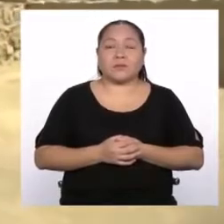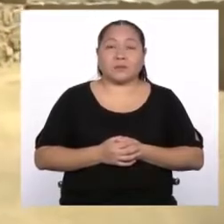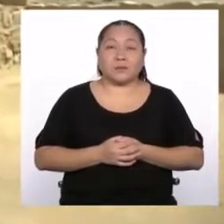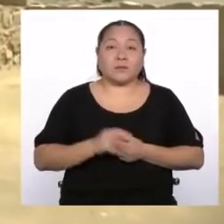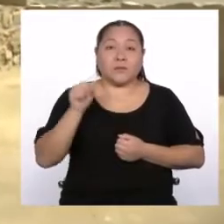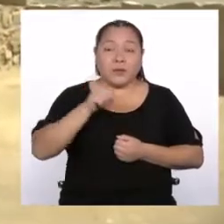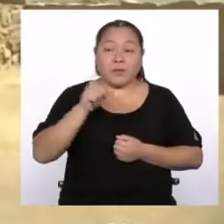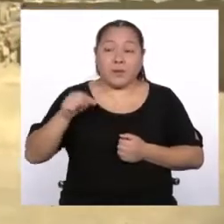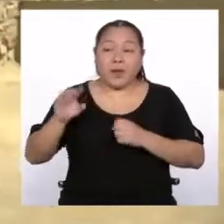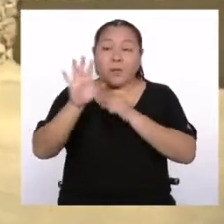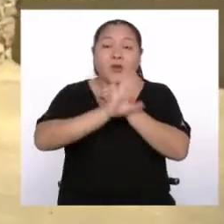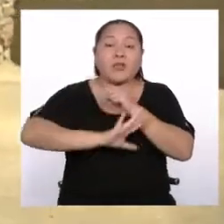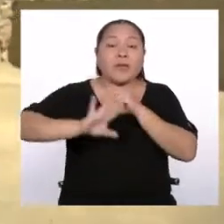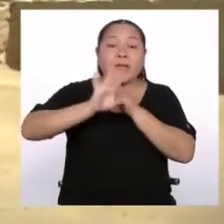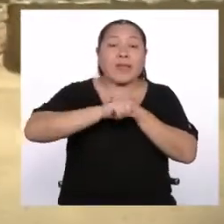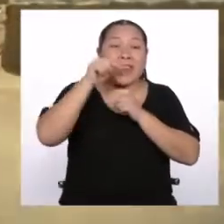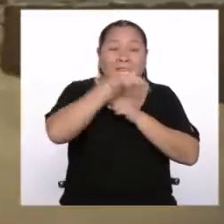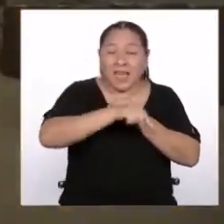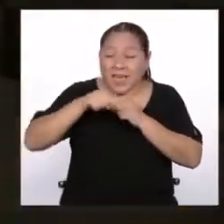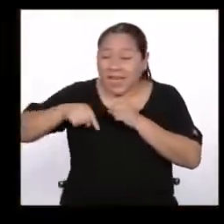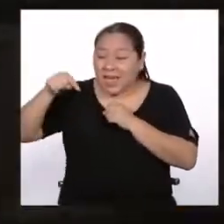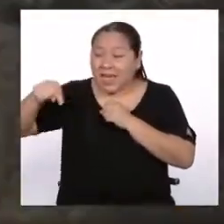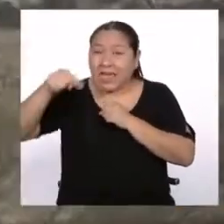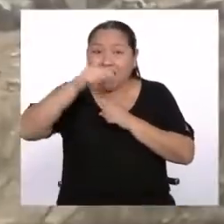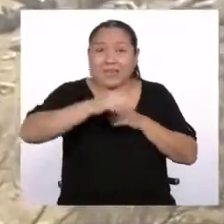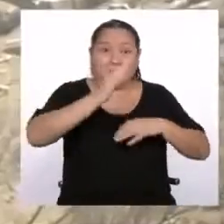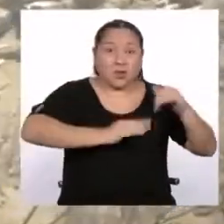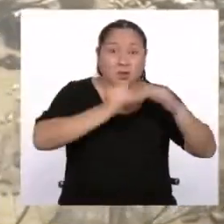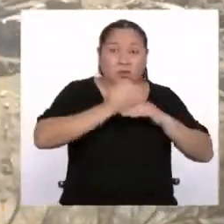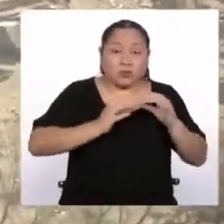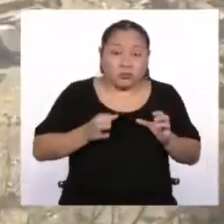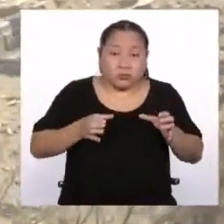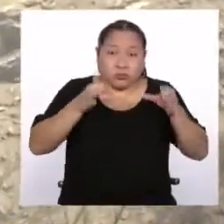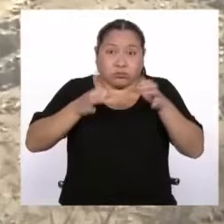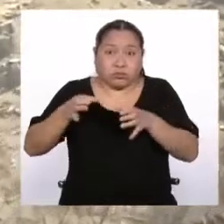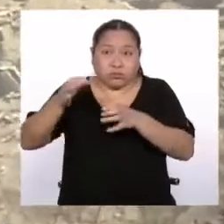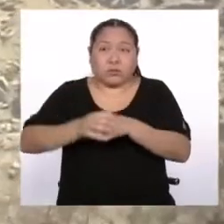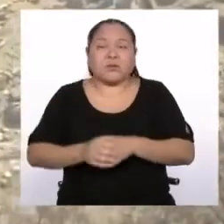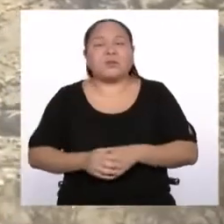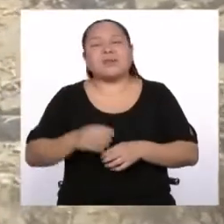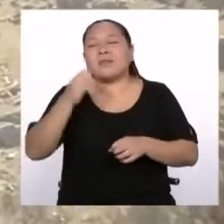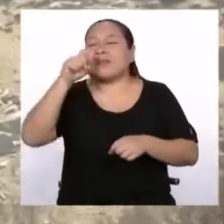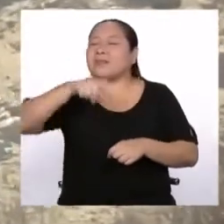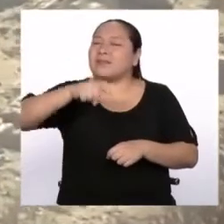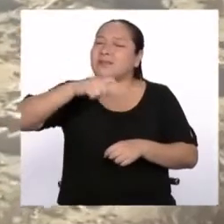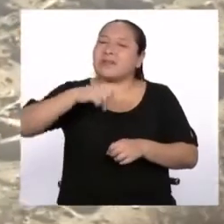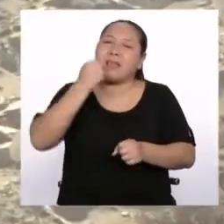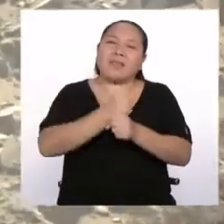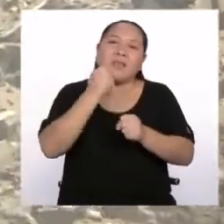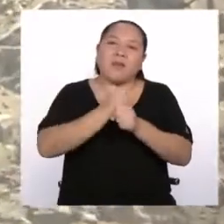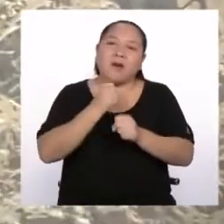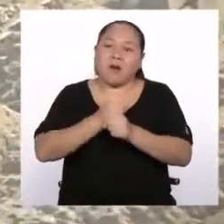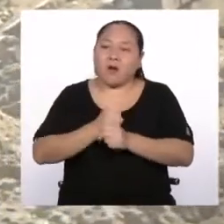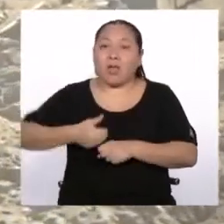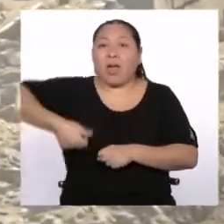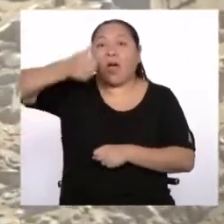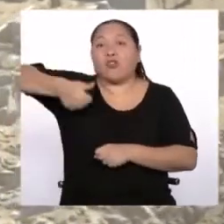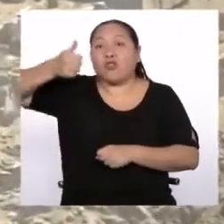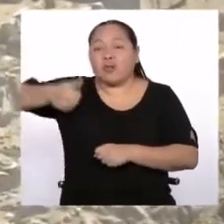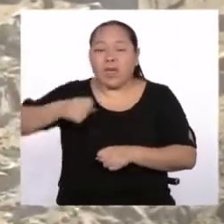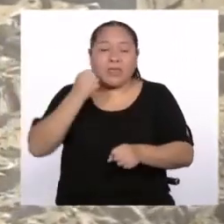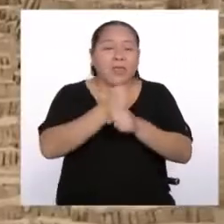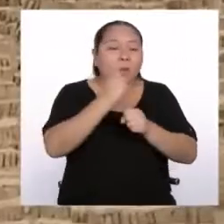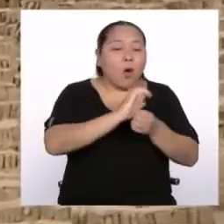Para proteger nuestro valioso patrimonio es necesario el trabajo en conjunto de autoridades, ciudadanía y